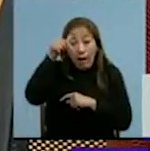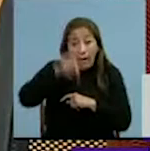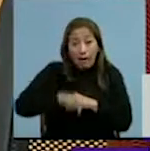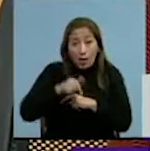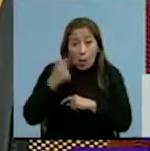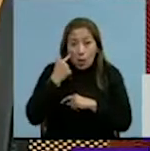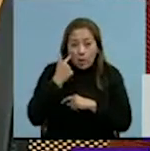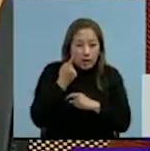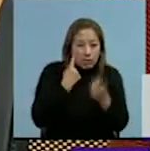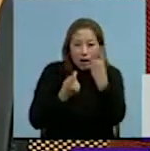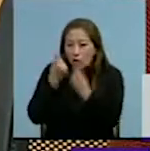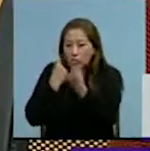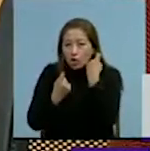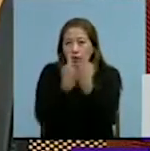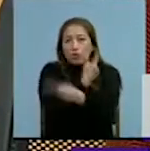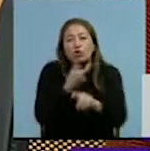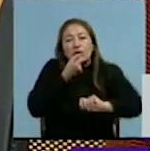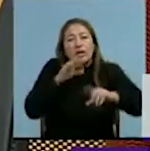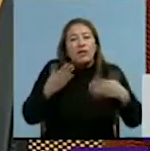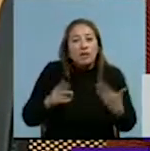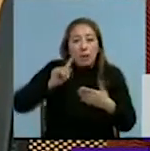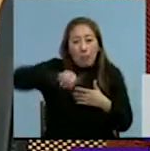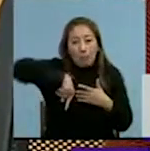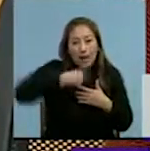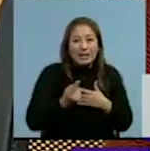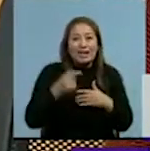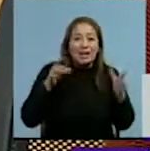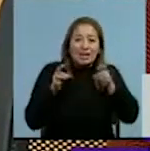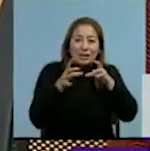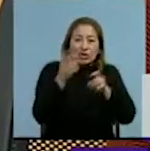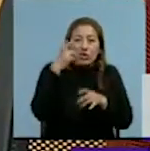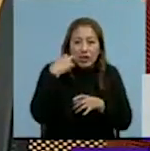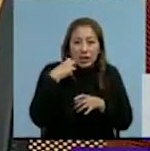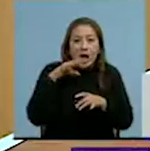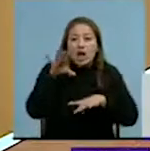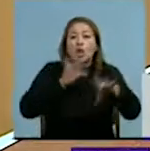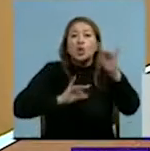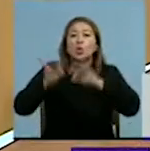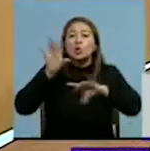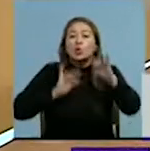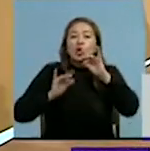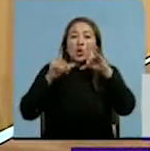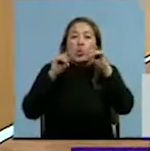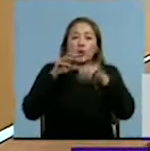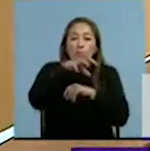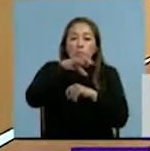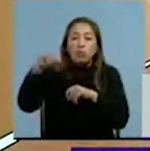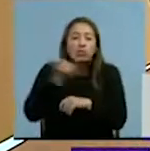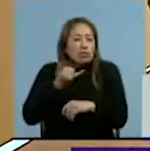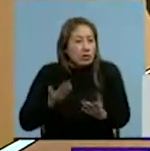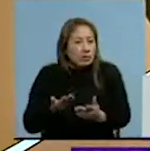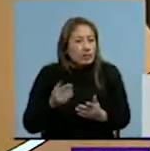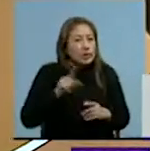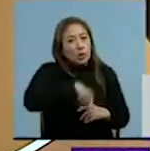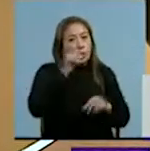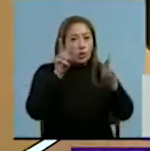todo lo que es la fiscalización de artesanías y mañana en la vieja estación se realiza el sorteo de los lugares otro de los temas